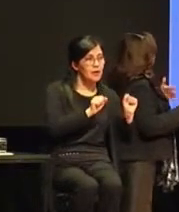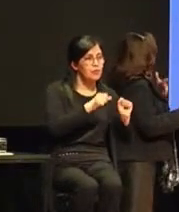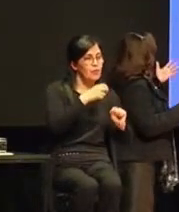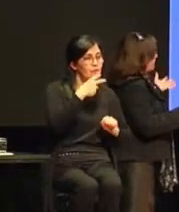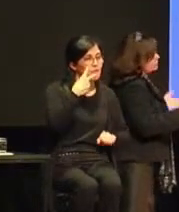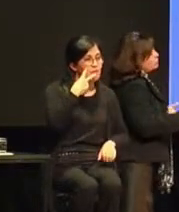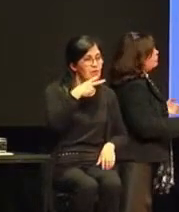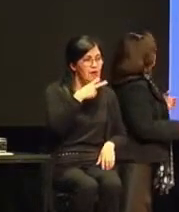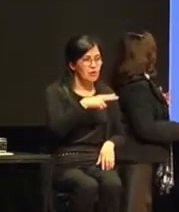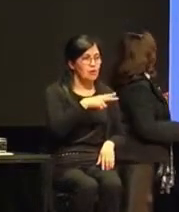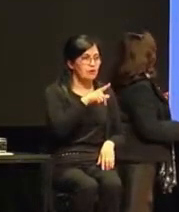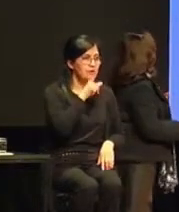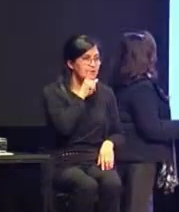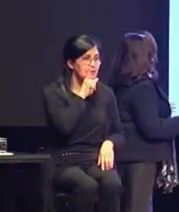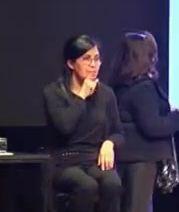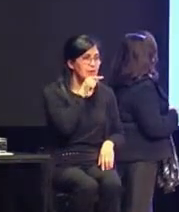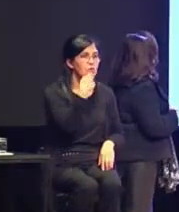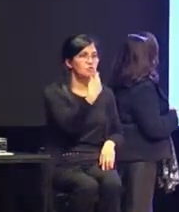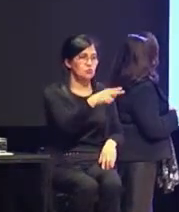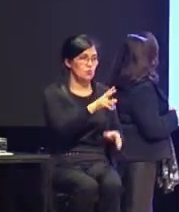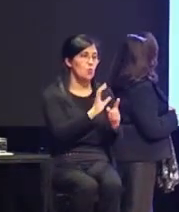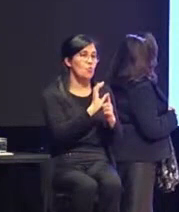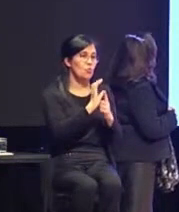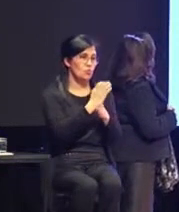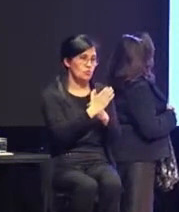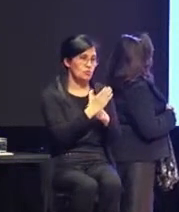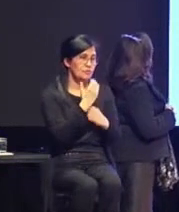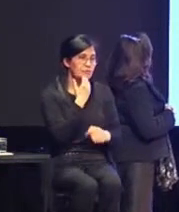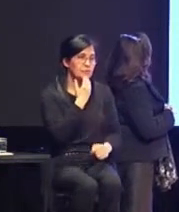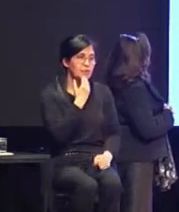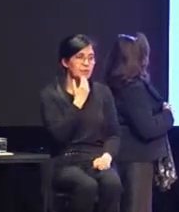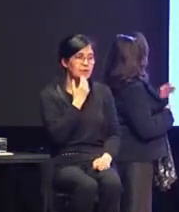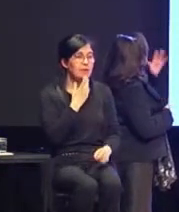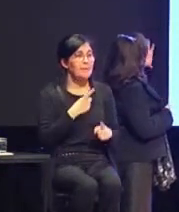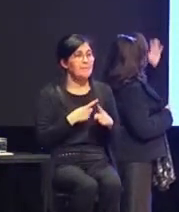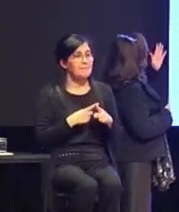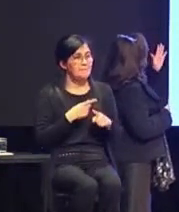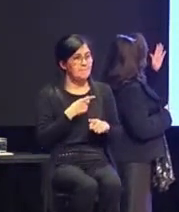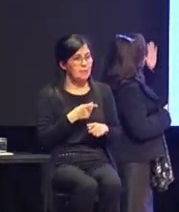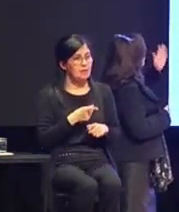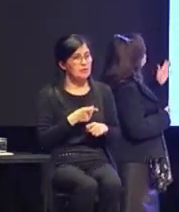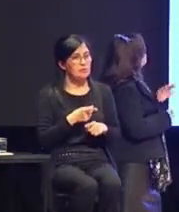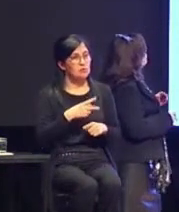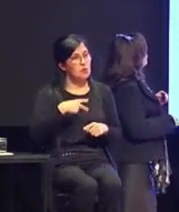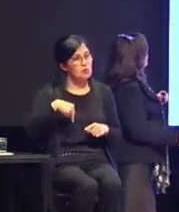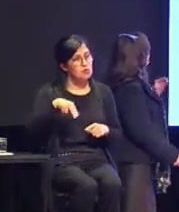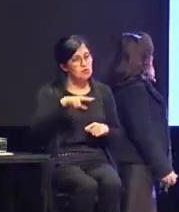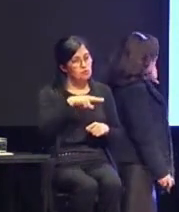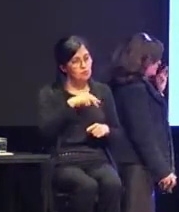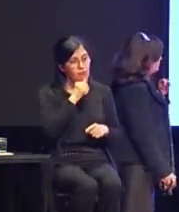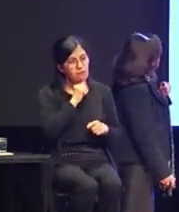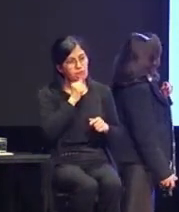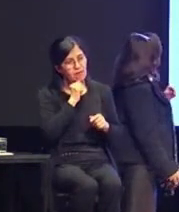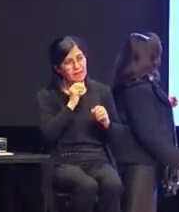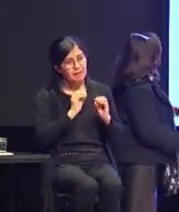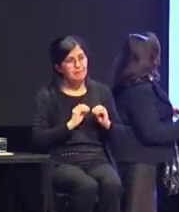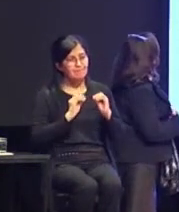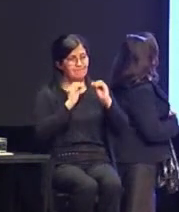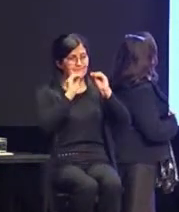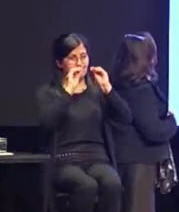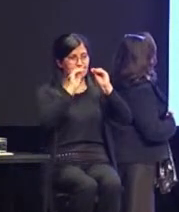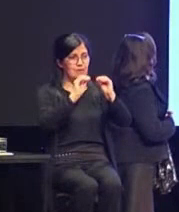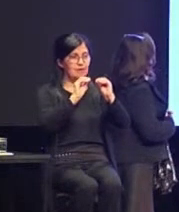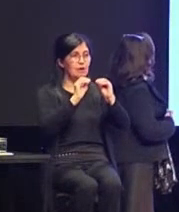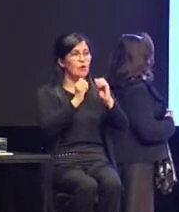individuo y de su propia cultura. Así que tenemos que posicionarnos específicamente